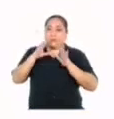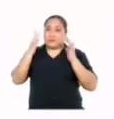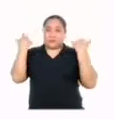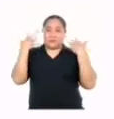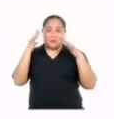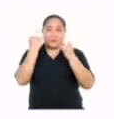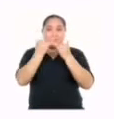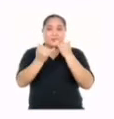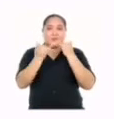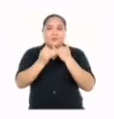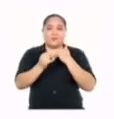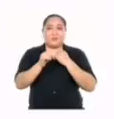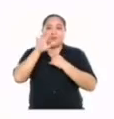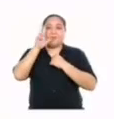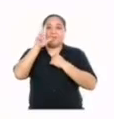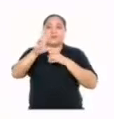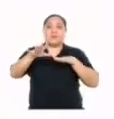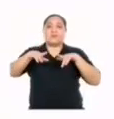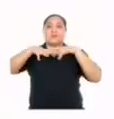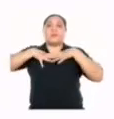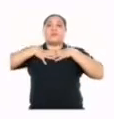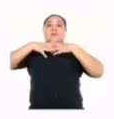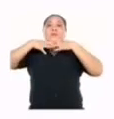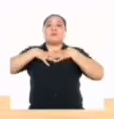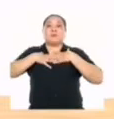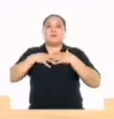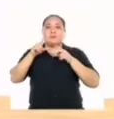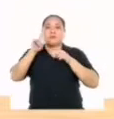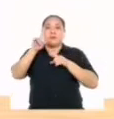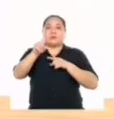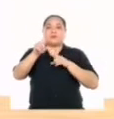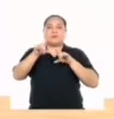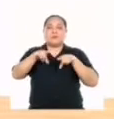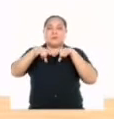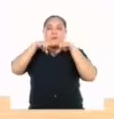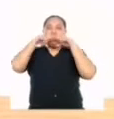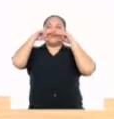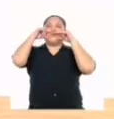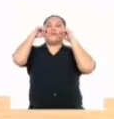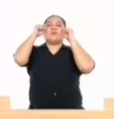Para culminar, daremos 3 últimas respiraciones. 1.